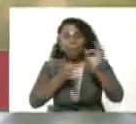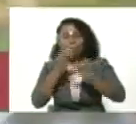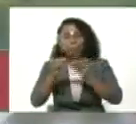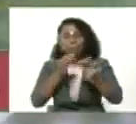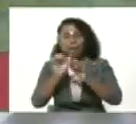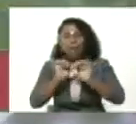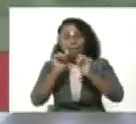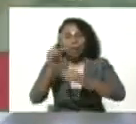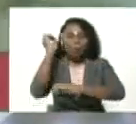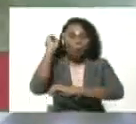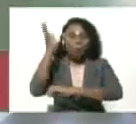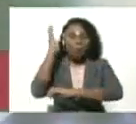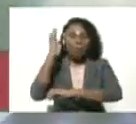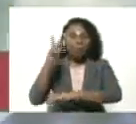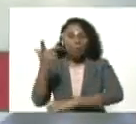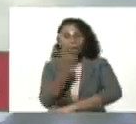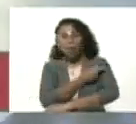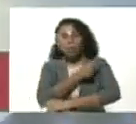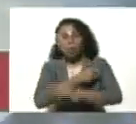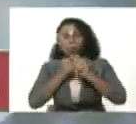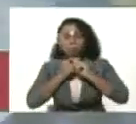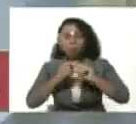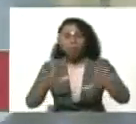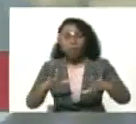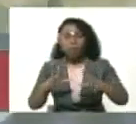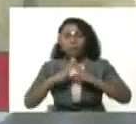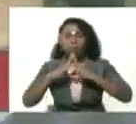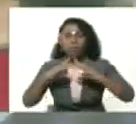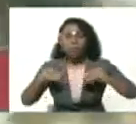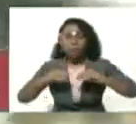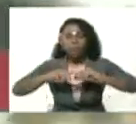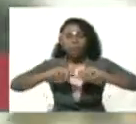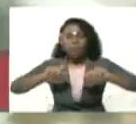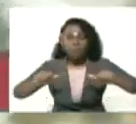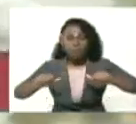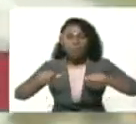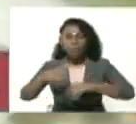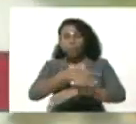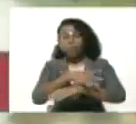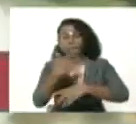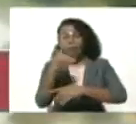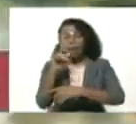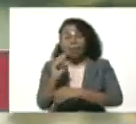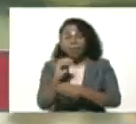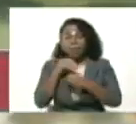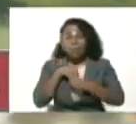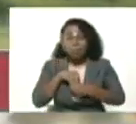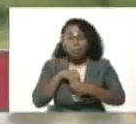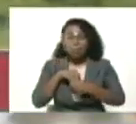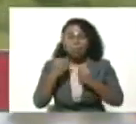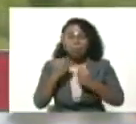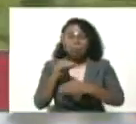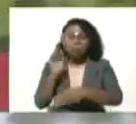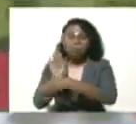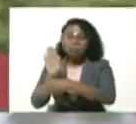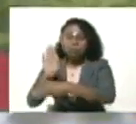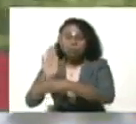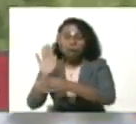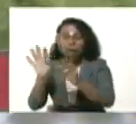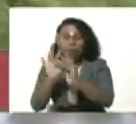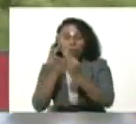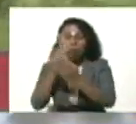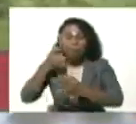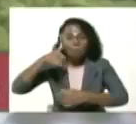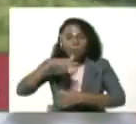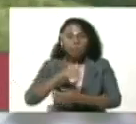iniciar la jornada de vacunación masiva en todos los territorios donde ha habido aislamiento para proteger y cuidar a nuestro